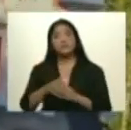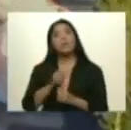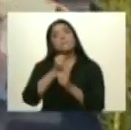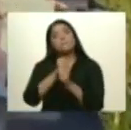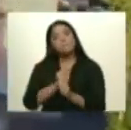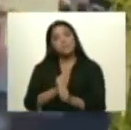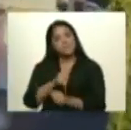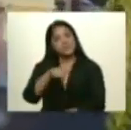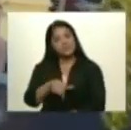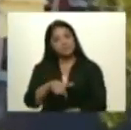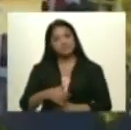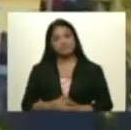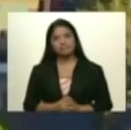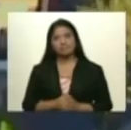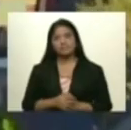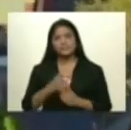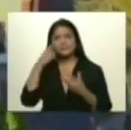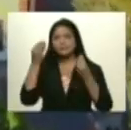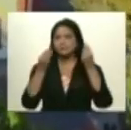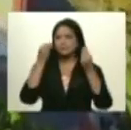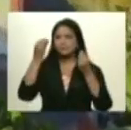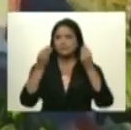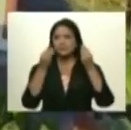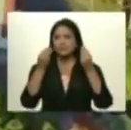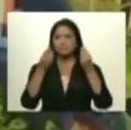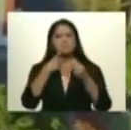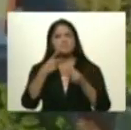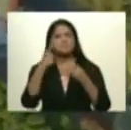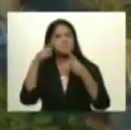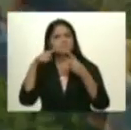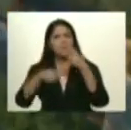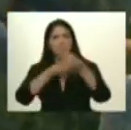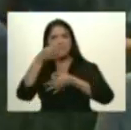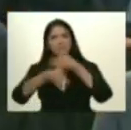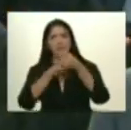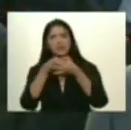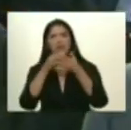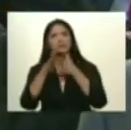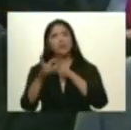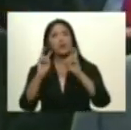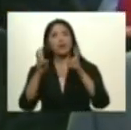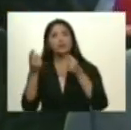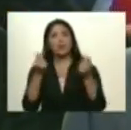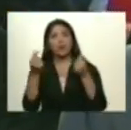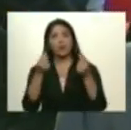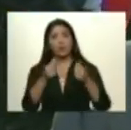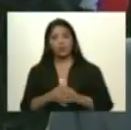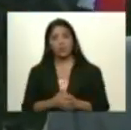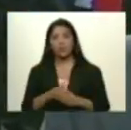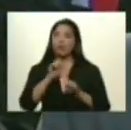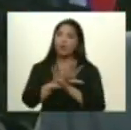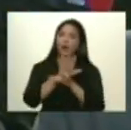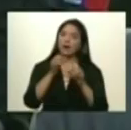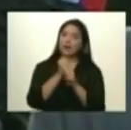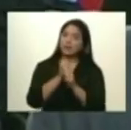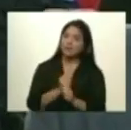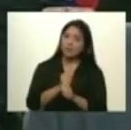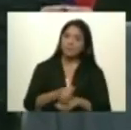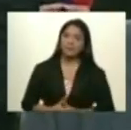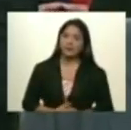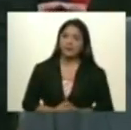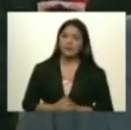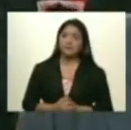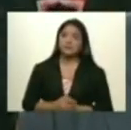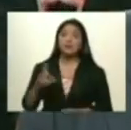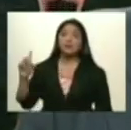el Salón Ayacucho, expectativas acerca de estos importantes anuncios económicos a la espera, por supuesto, de la